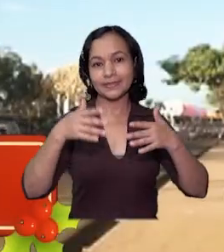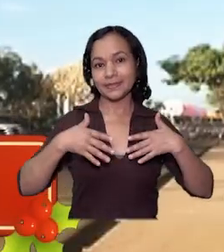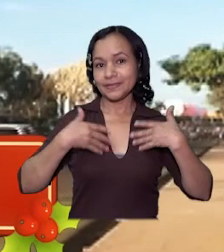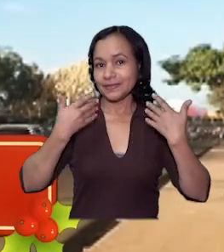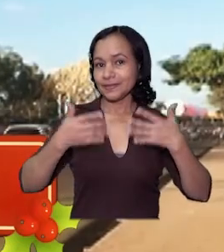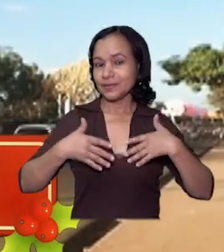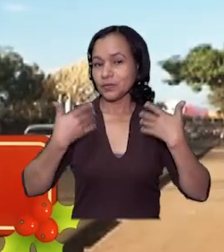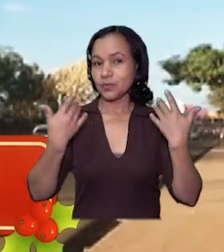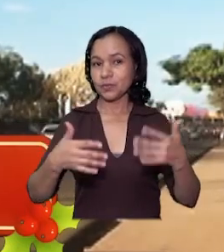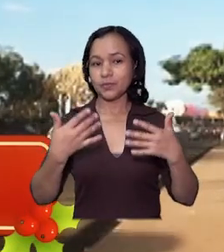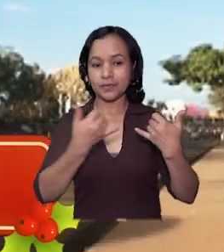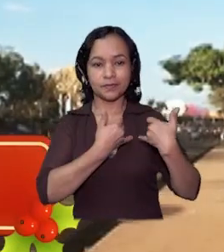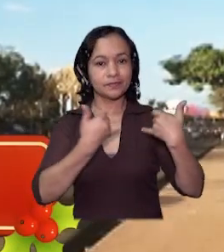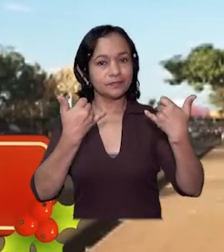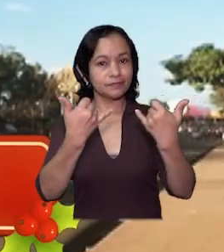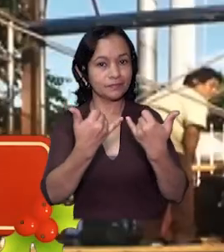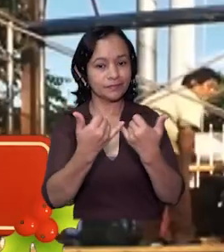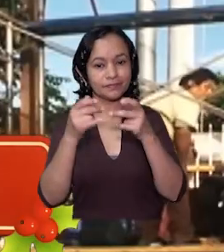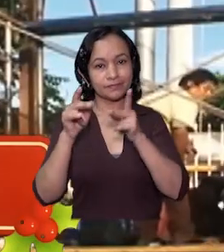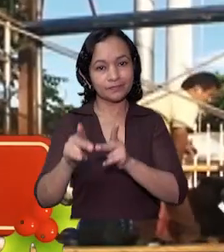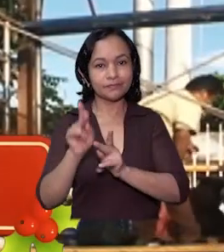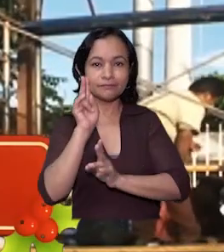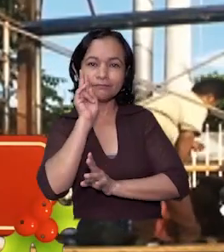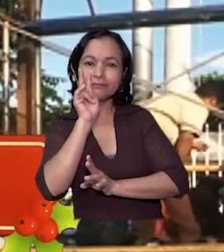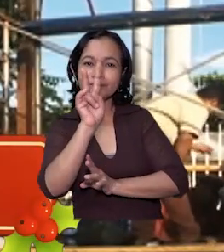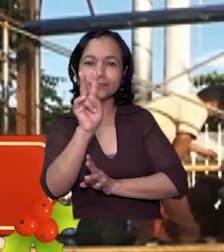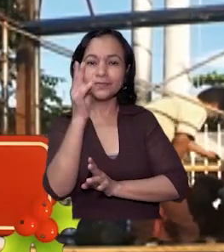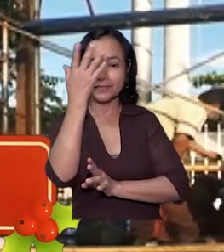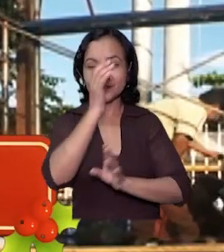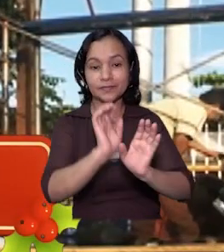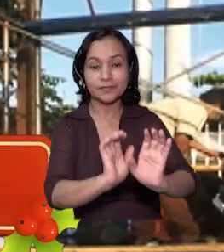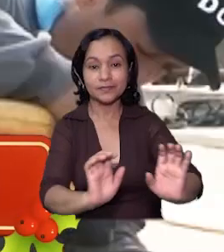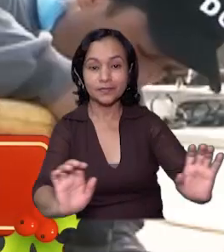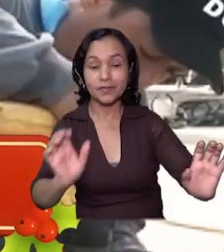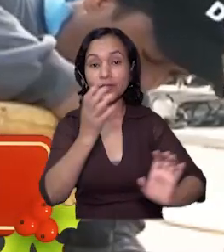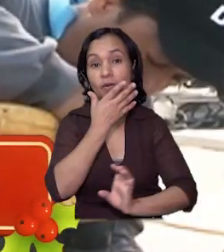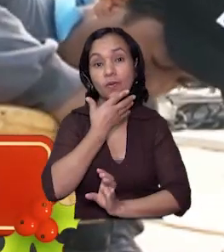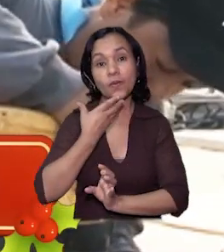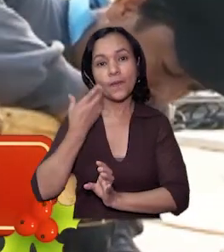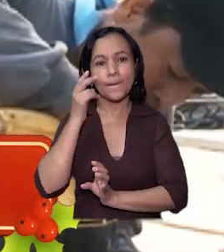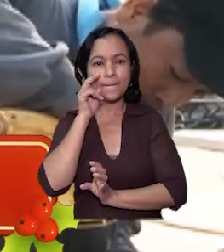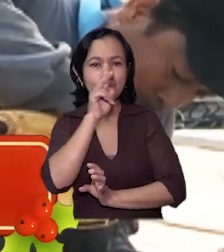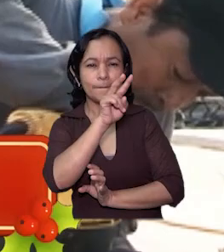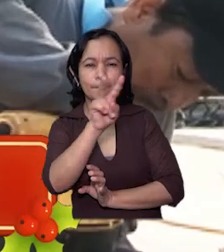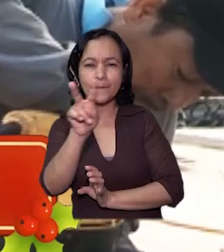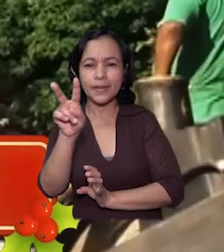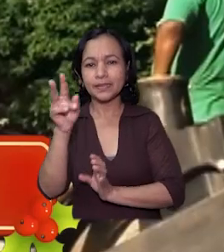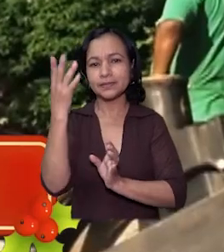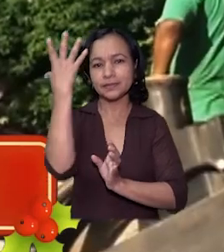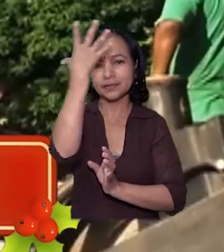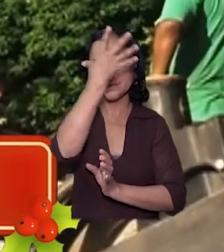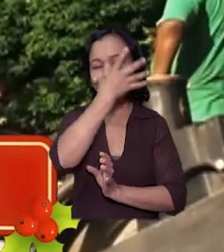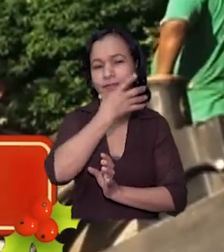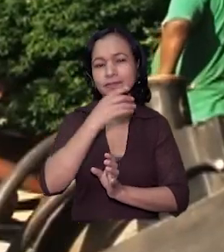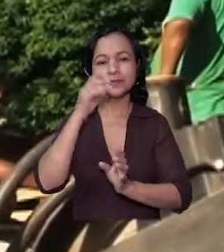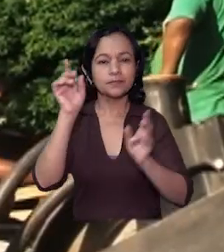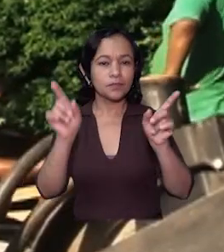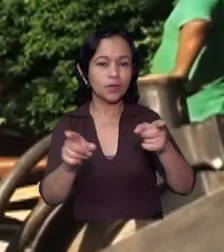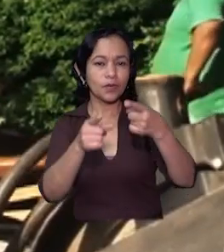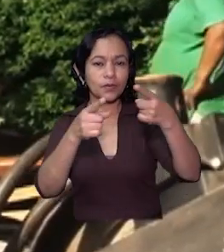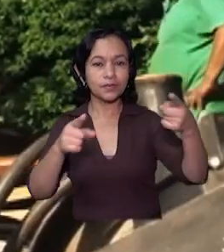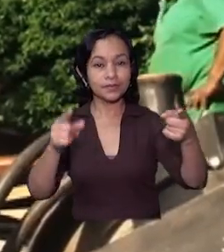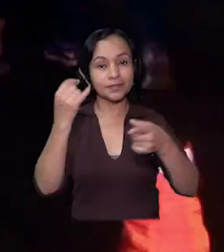satisfacción no solo institucional, sino personal, al ver que los niños, jóvenes y adultos disfrutan de sus ambientes coloridos, música